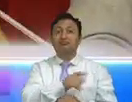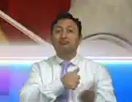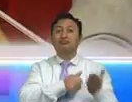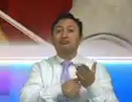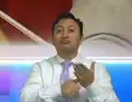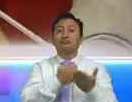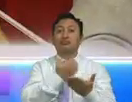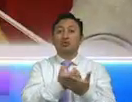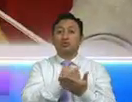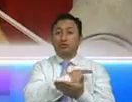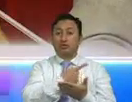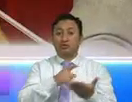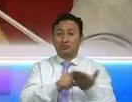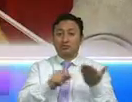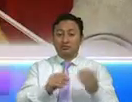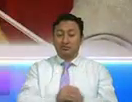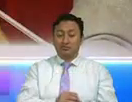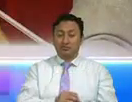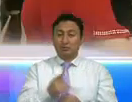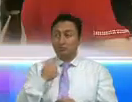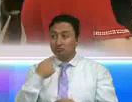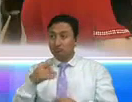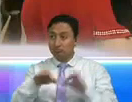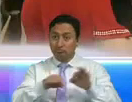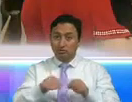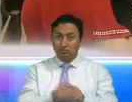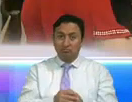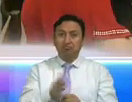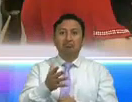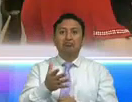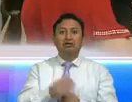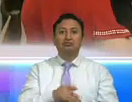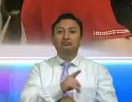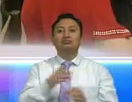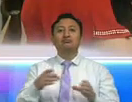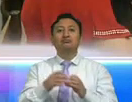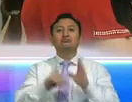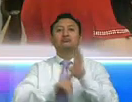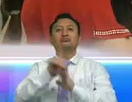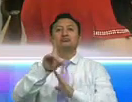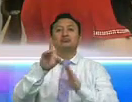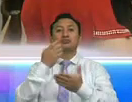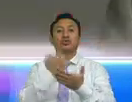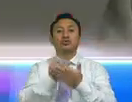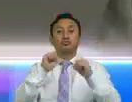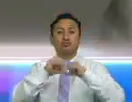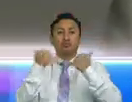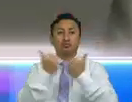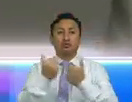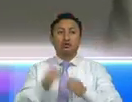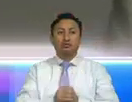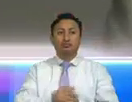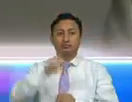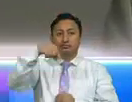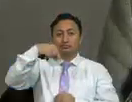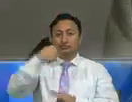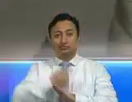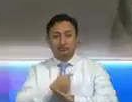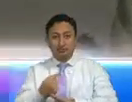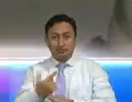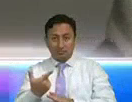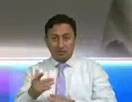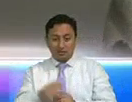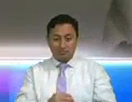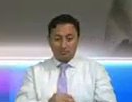de economía y finanzas richard martínez ante la comisión de desarrollo económico de la asamblea nacional esta semana se